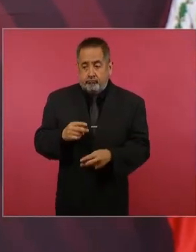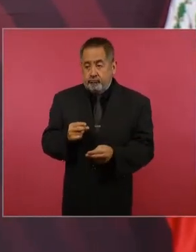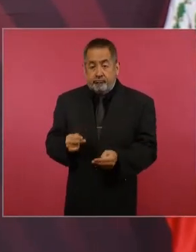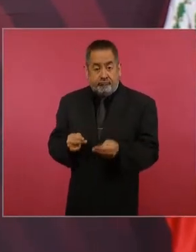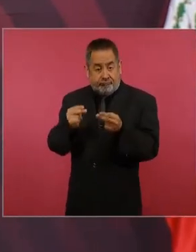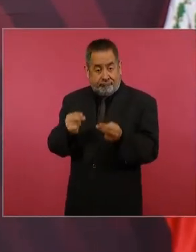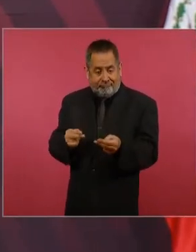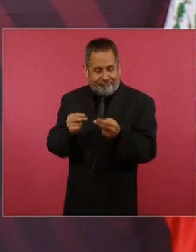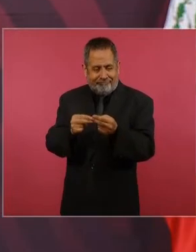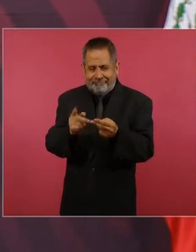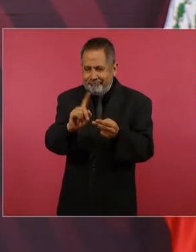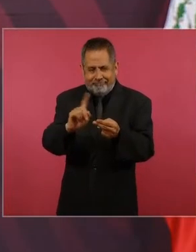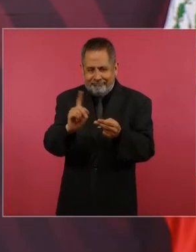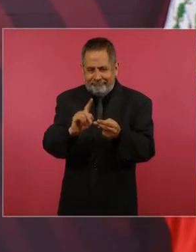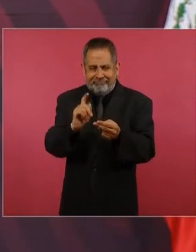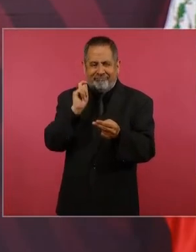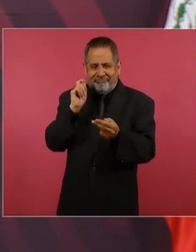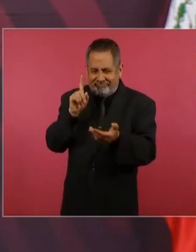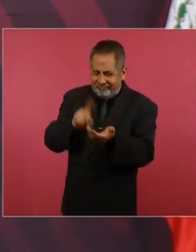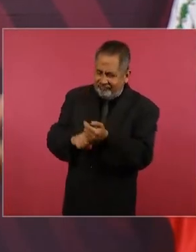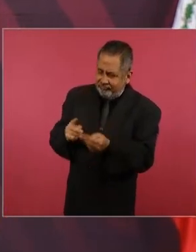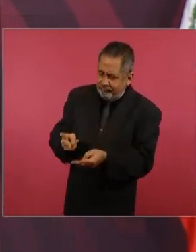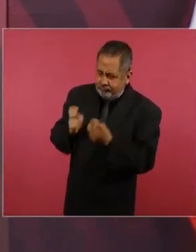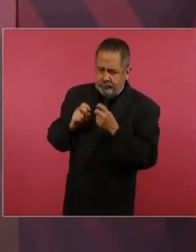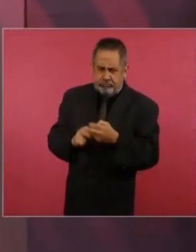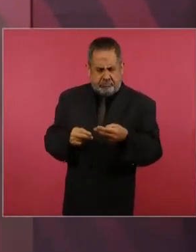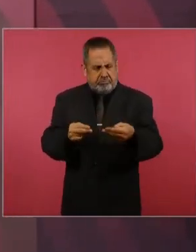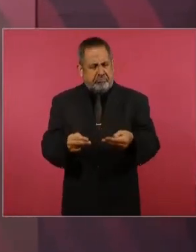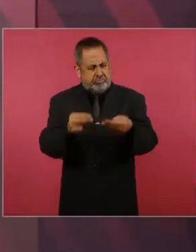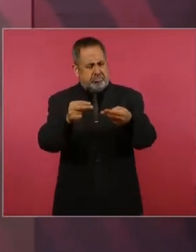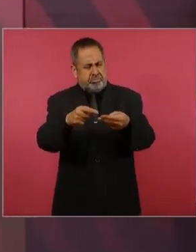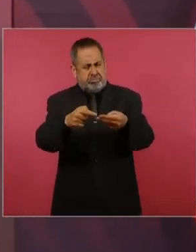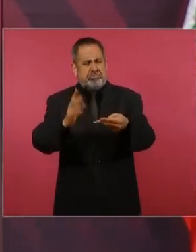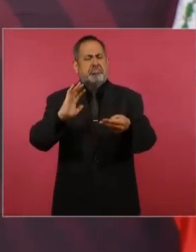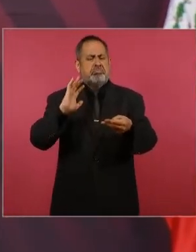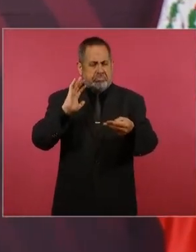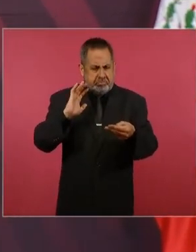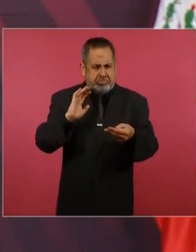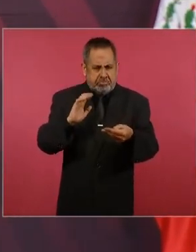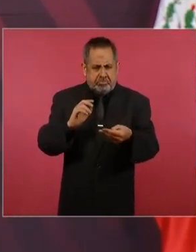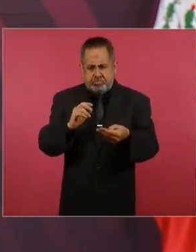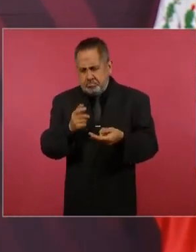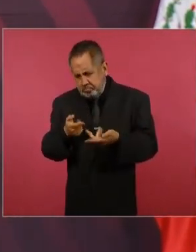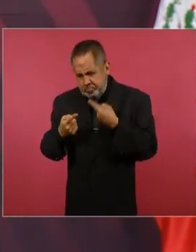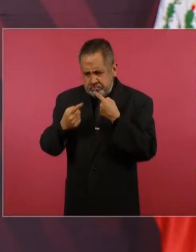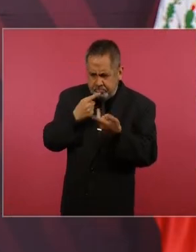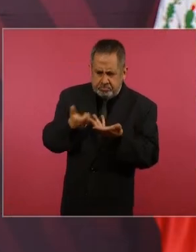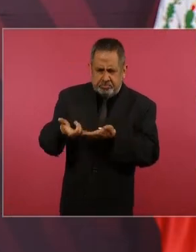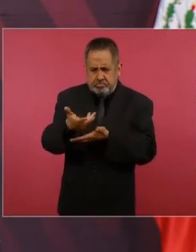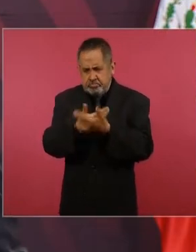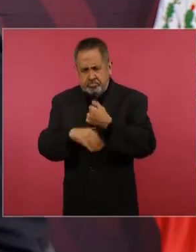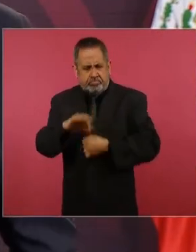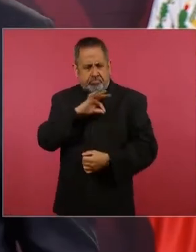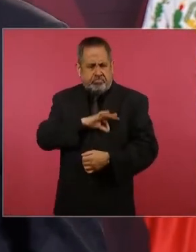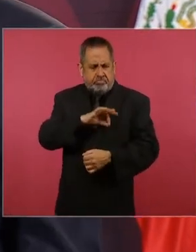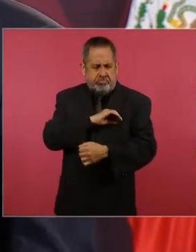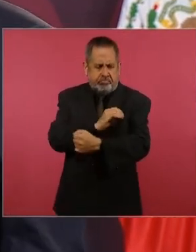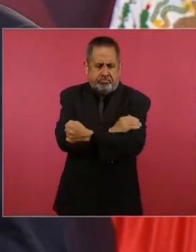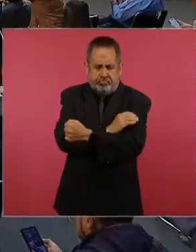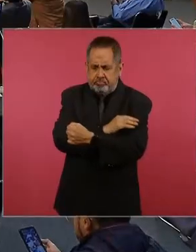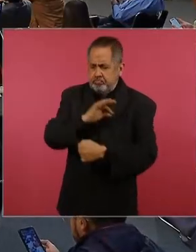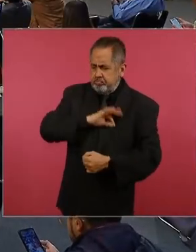negocio, porque hacer negocio significa obtener una utilidad